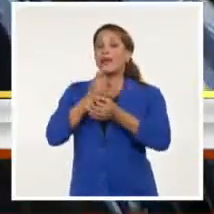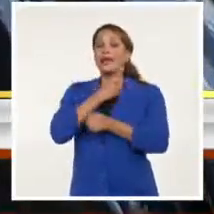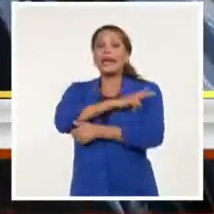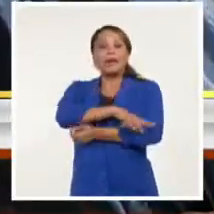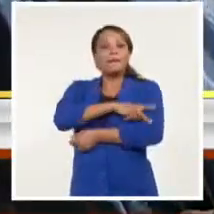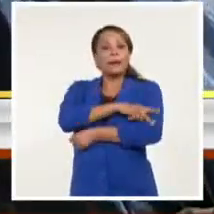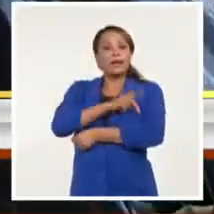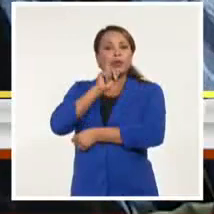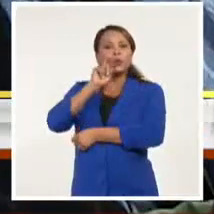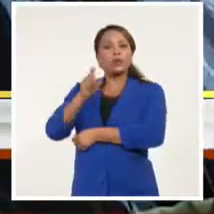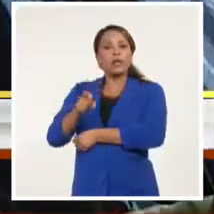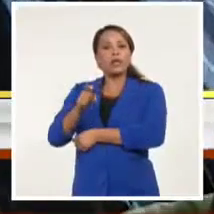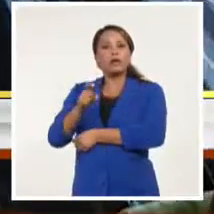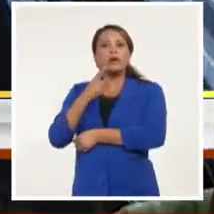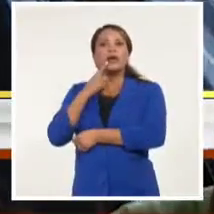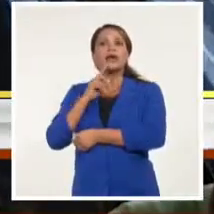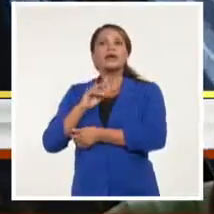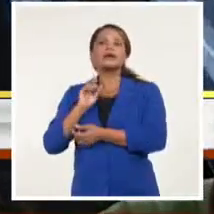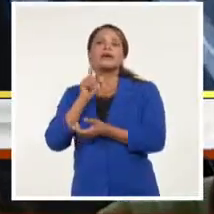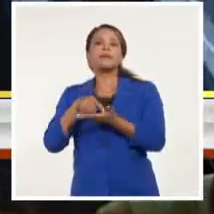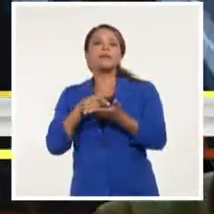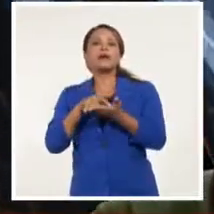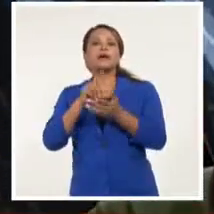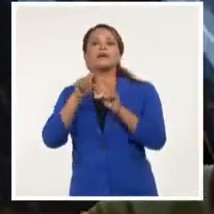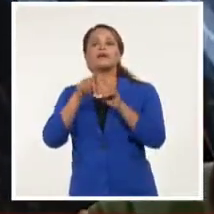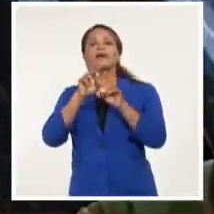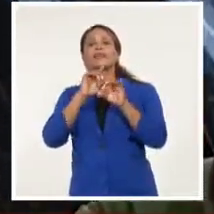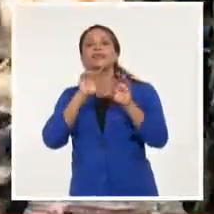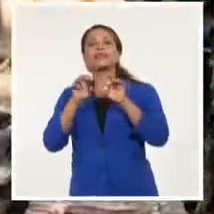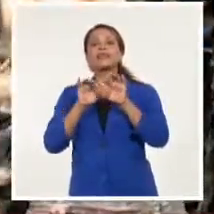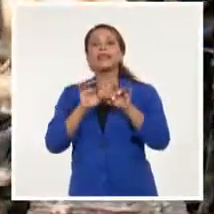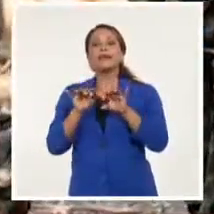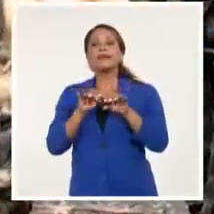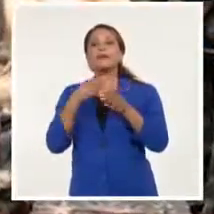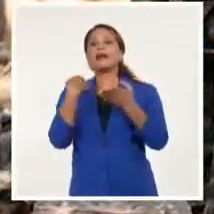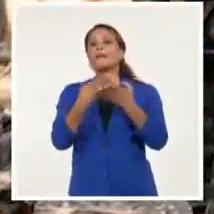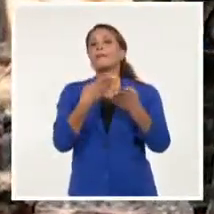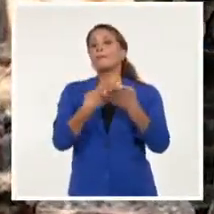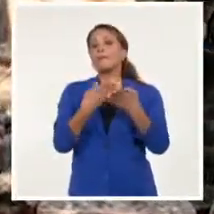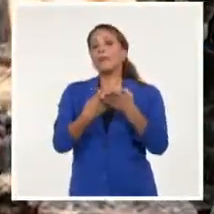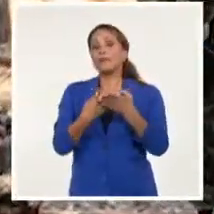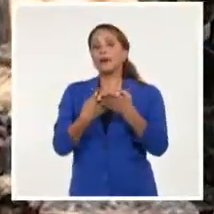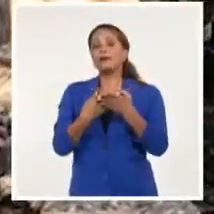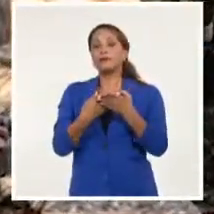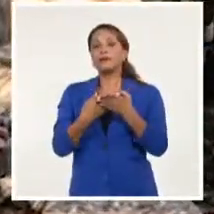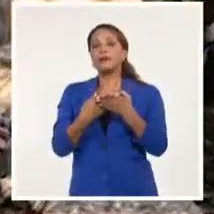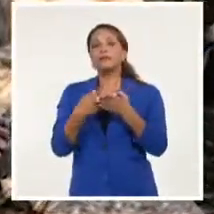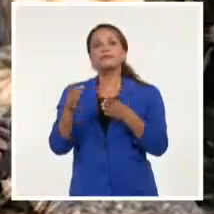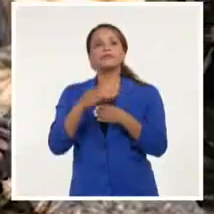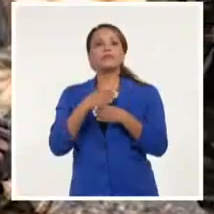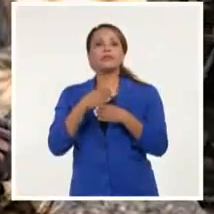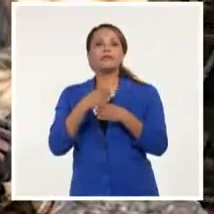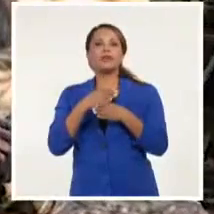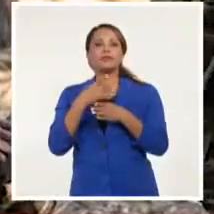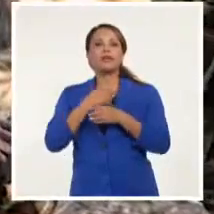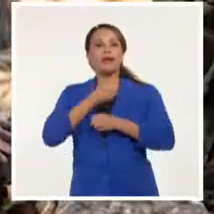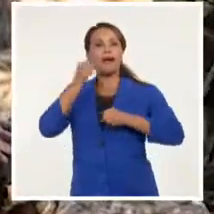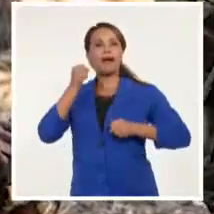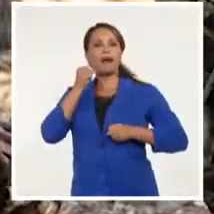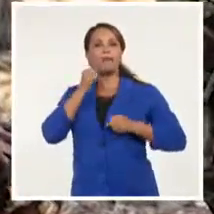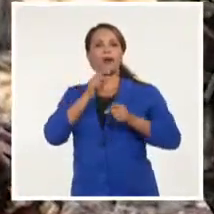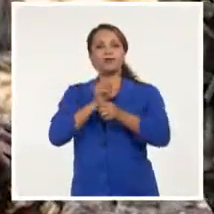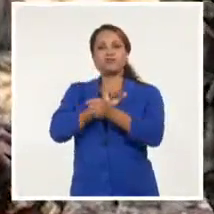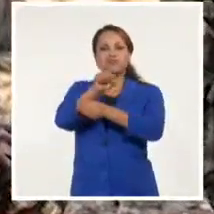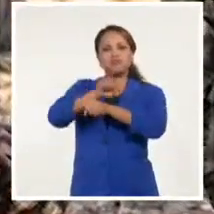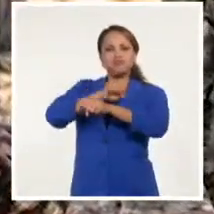es un polígono para testear o probar diferentes tipos de armamentos y equipos